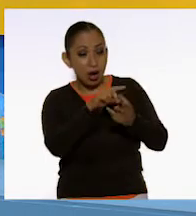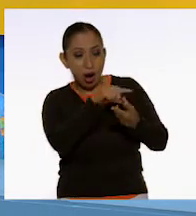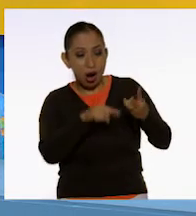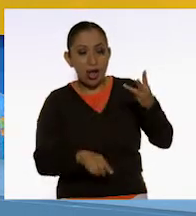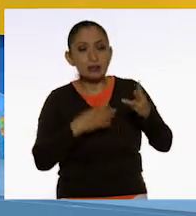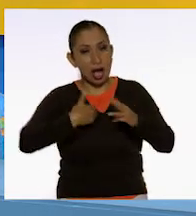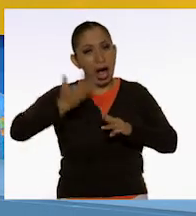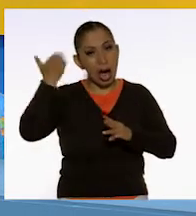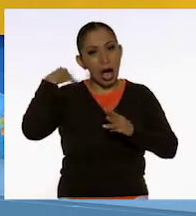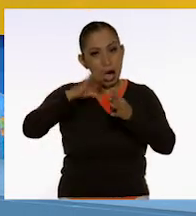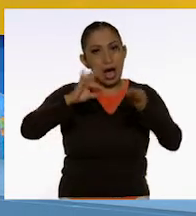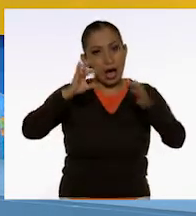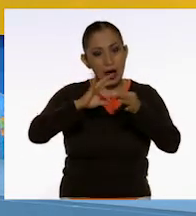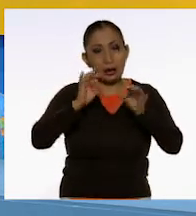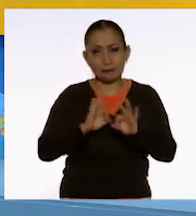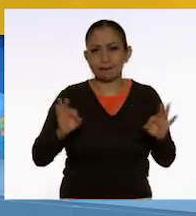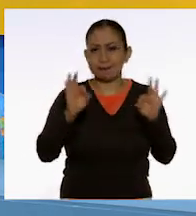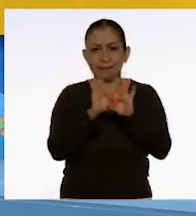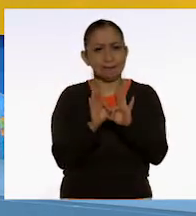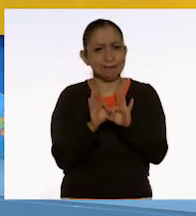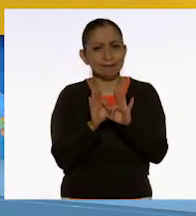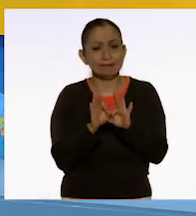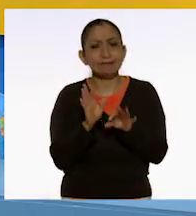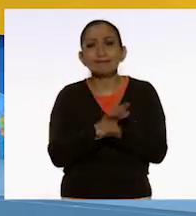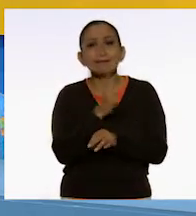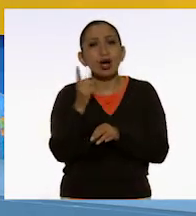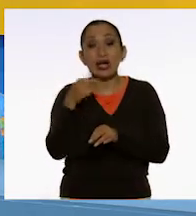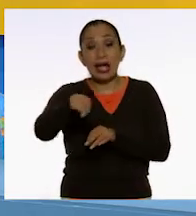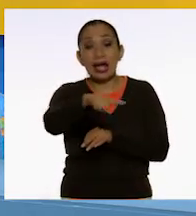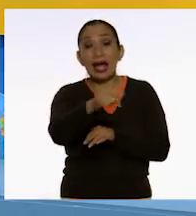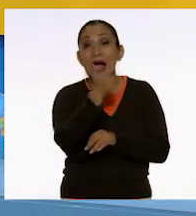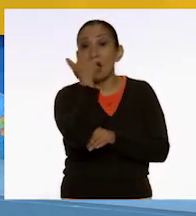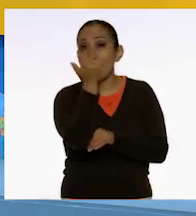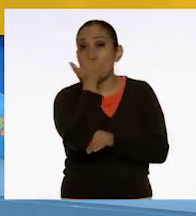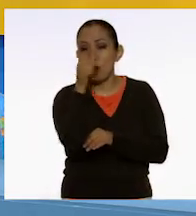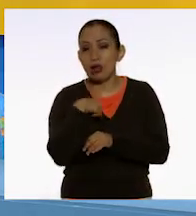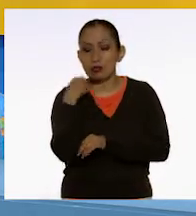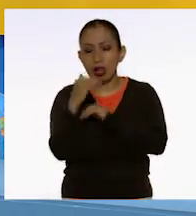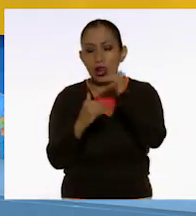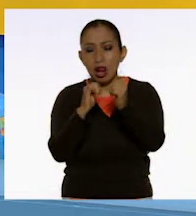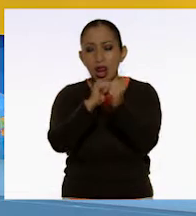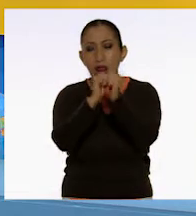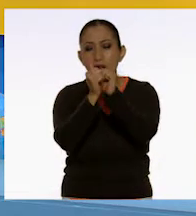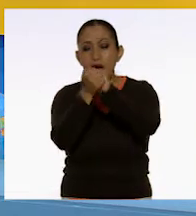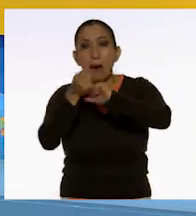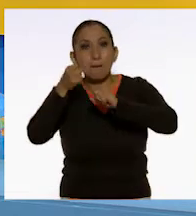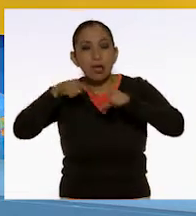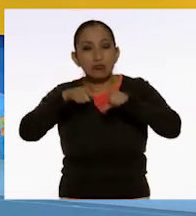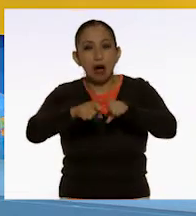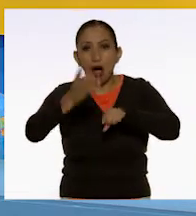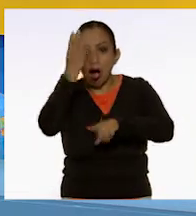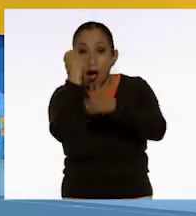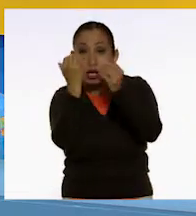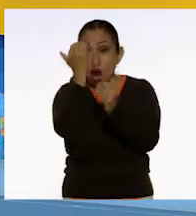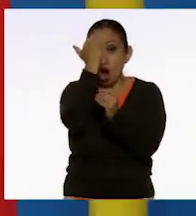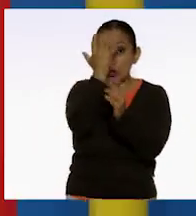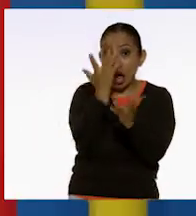los comentamos y son importantes porque las y los estudiantes los desarrollarán al mismo tiempo que los